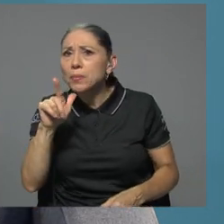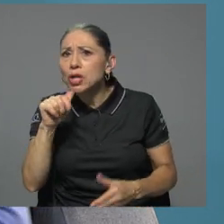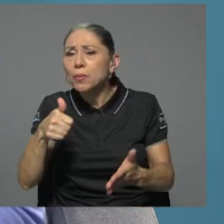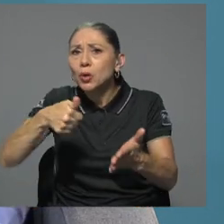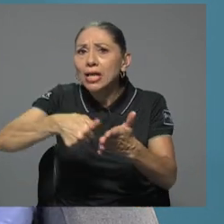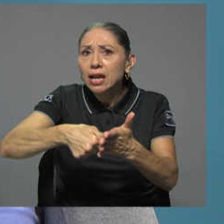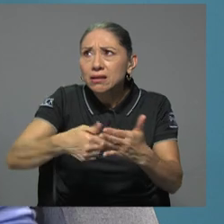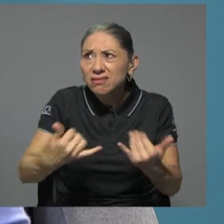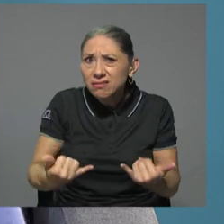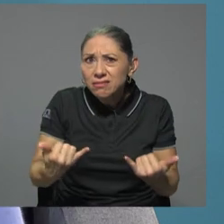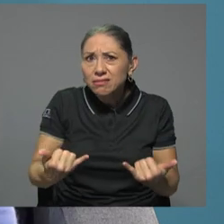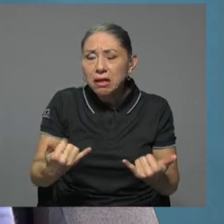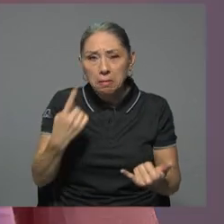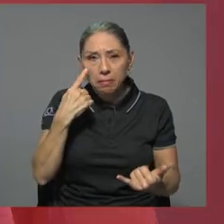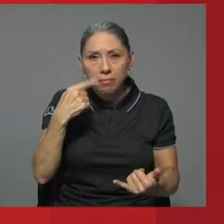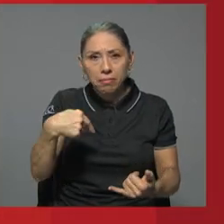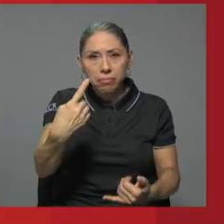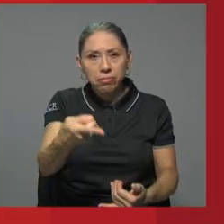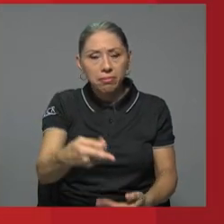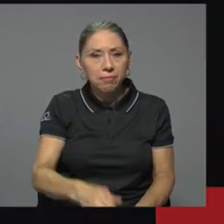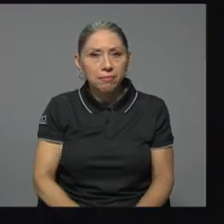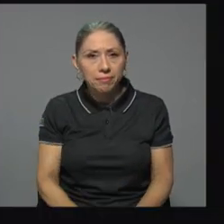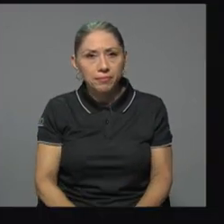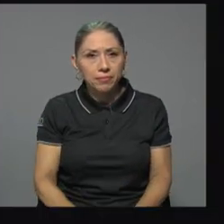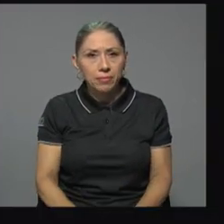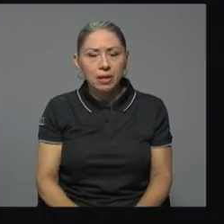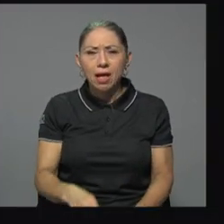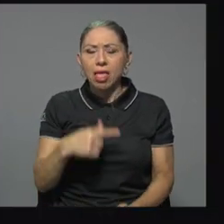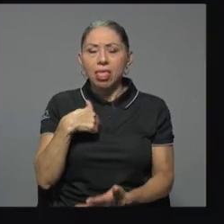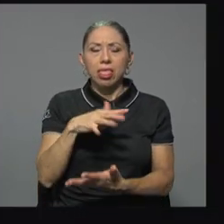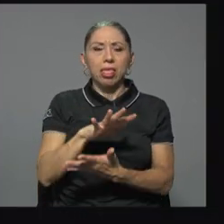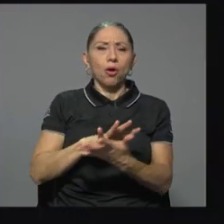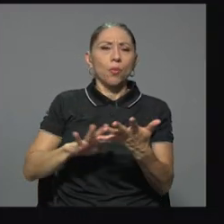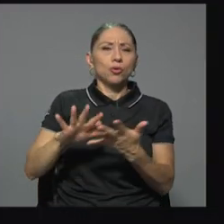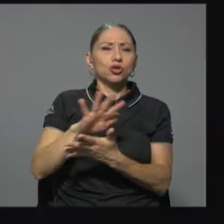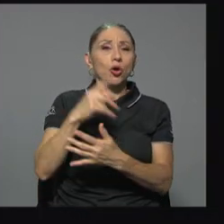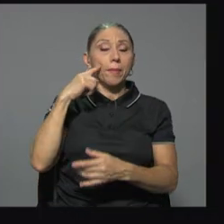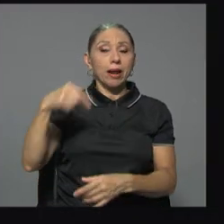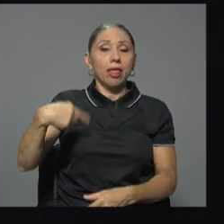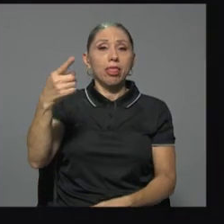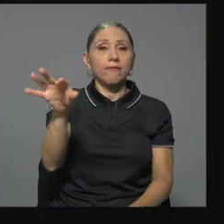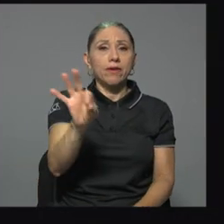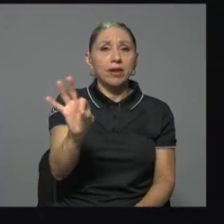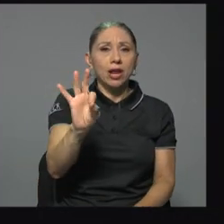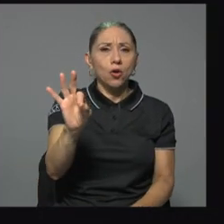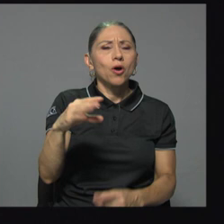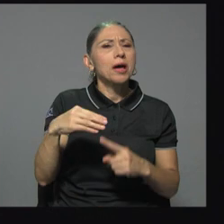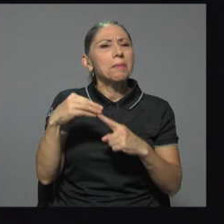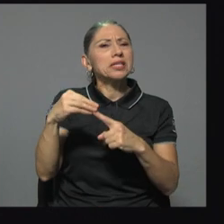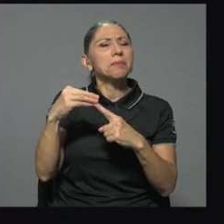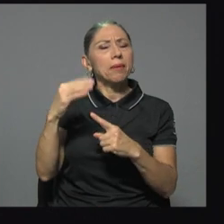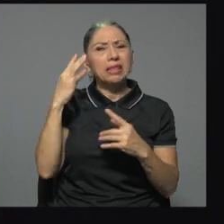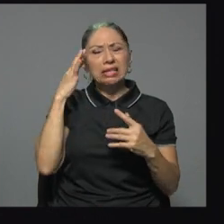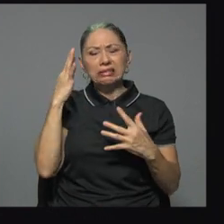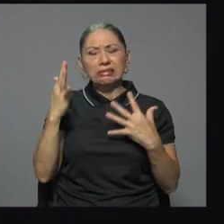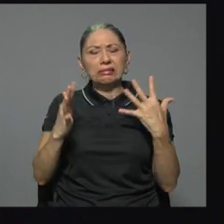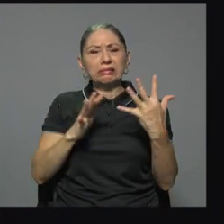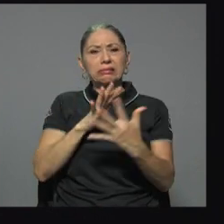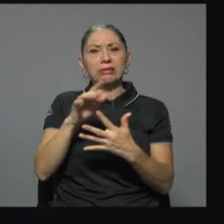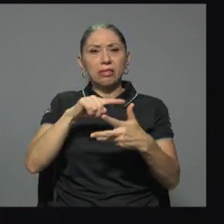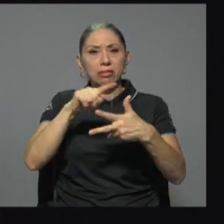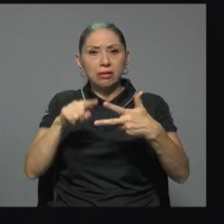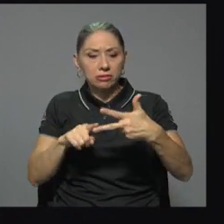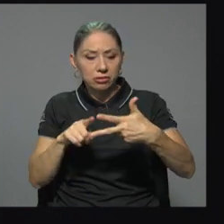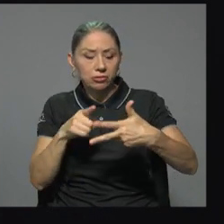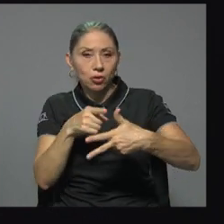veremos a continuación mi confusión de cara a febrero próximo se debe principalmente a tres razones la primera es que